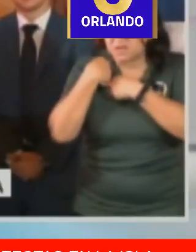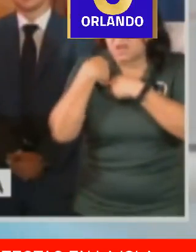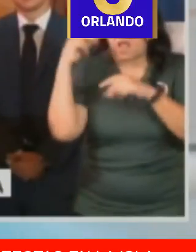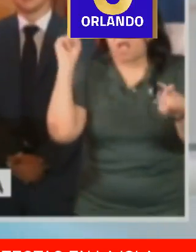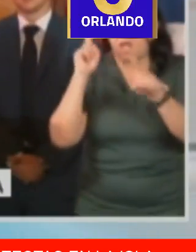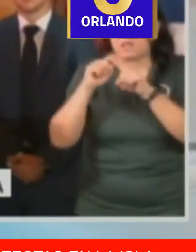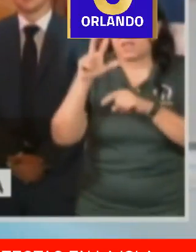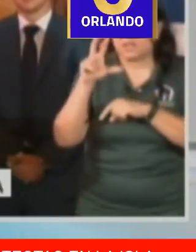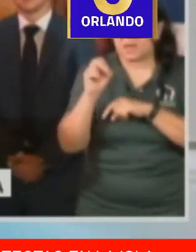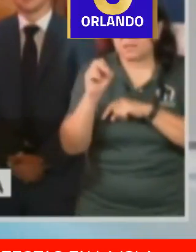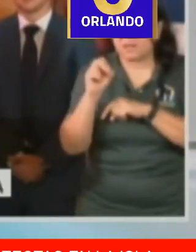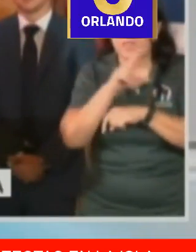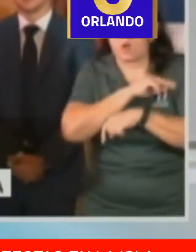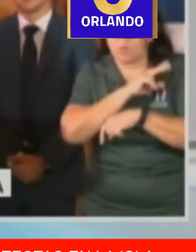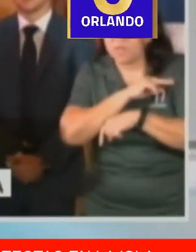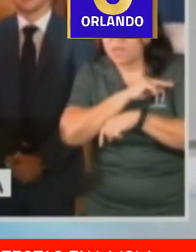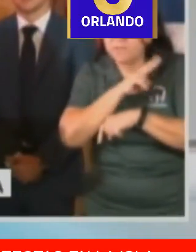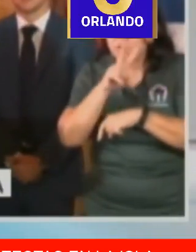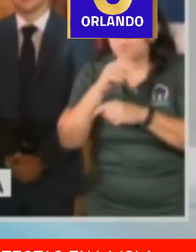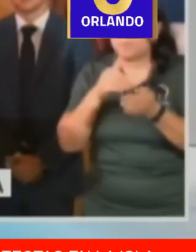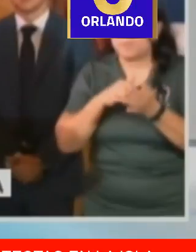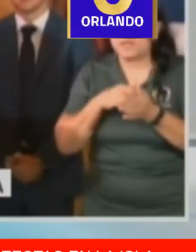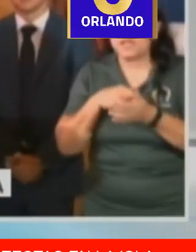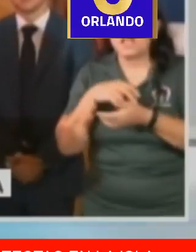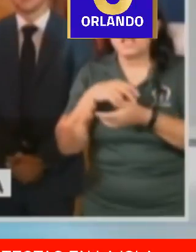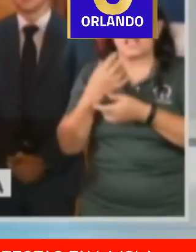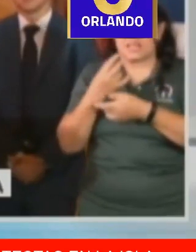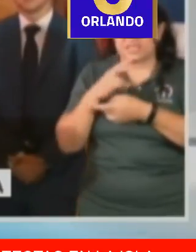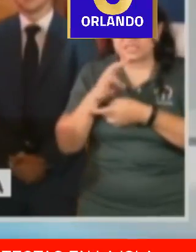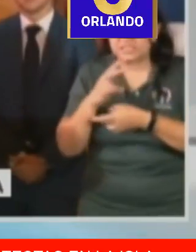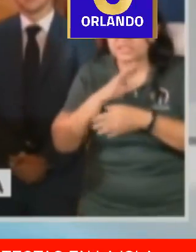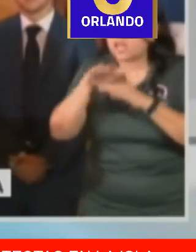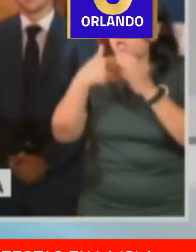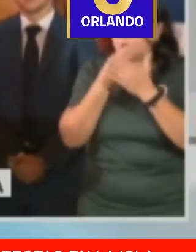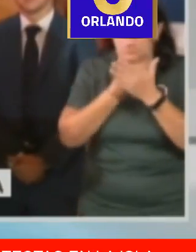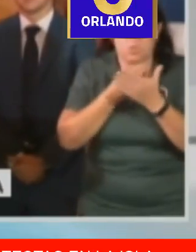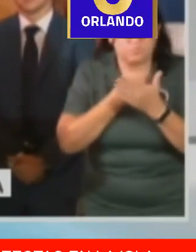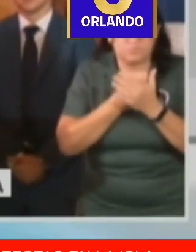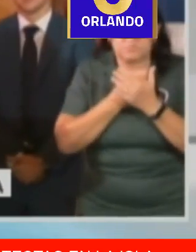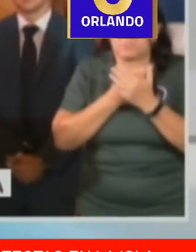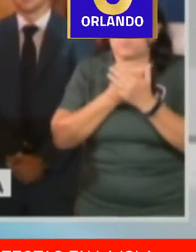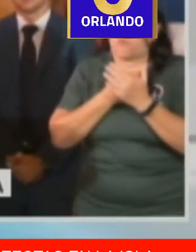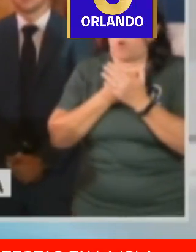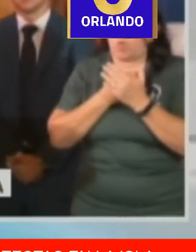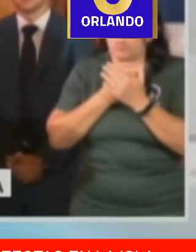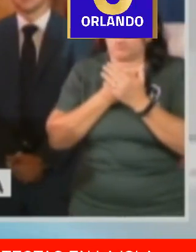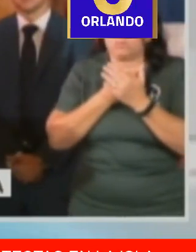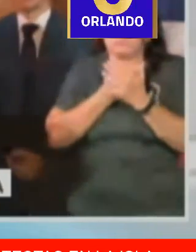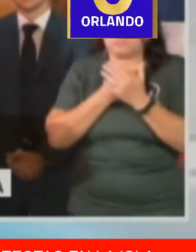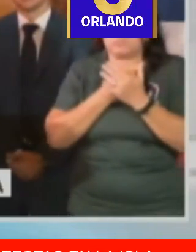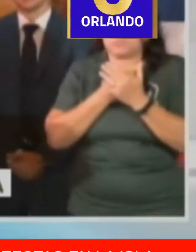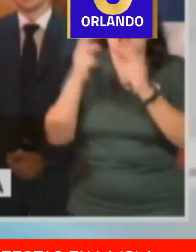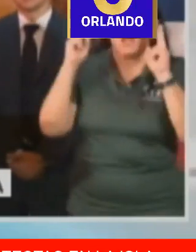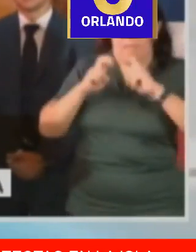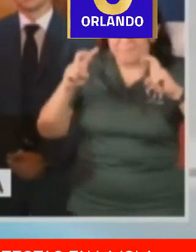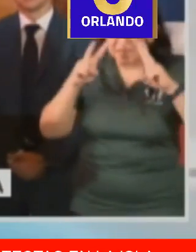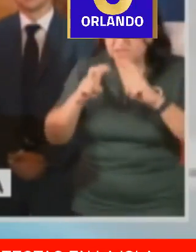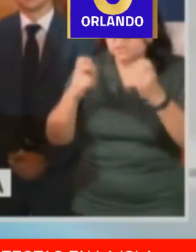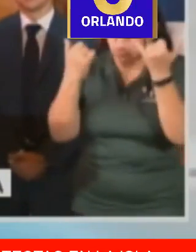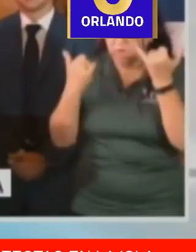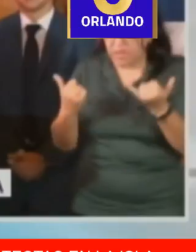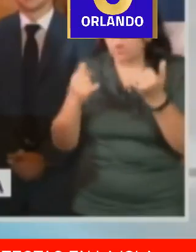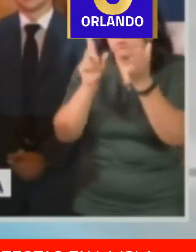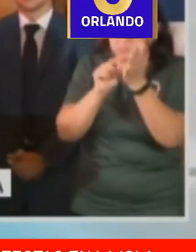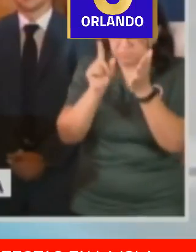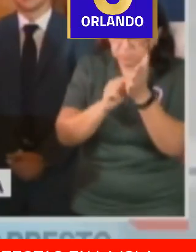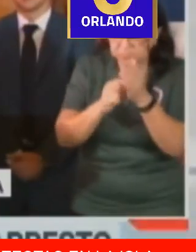30 de noviembre del 2017 del manejo de todos los suministros, y posteriormente en la investigación que hoy se